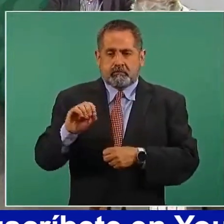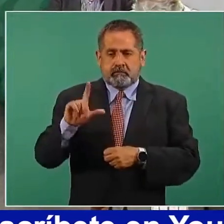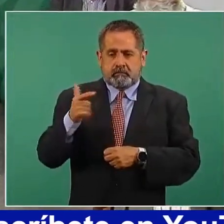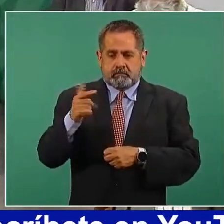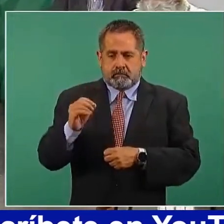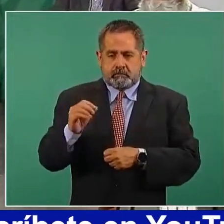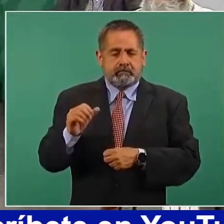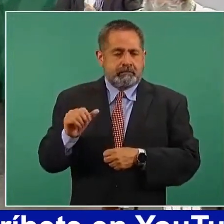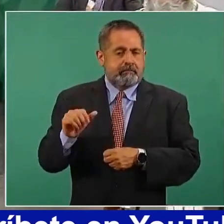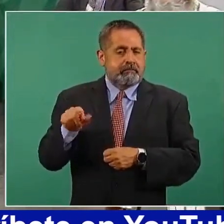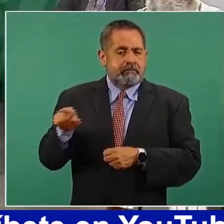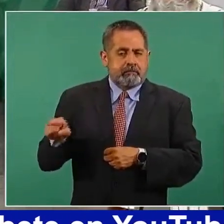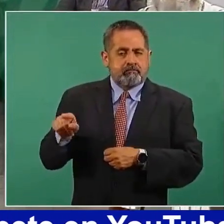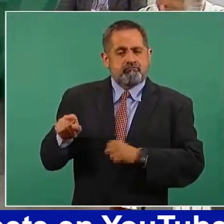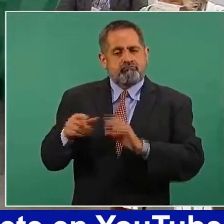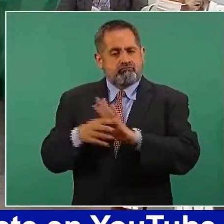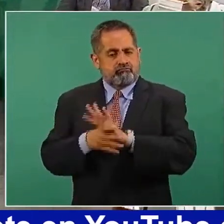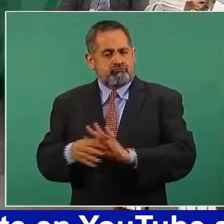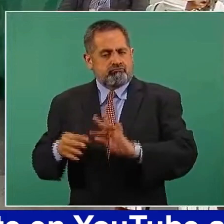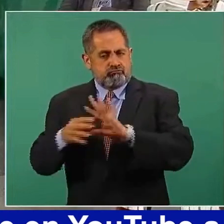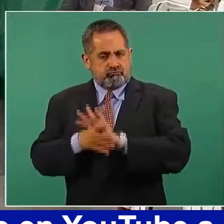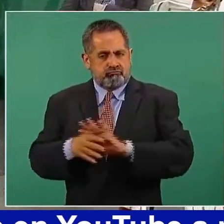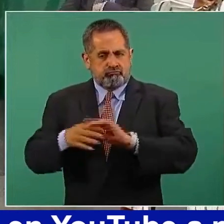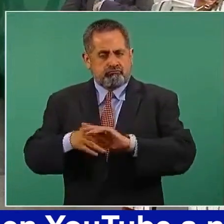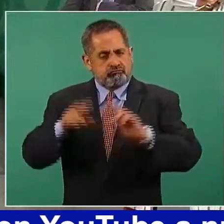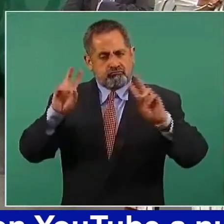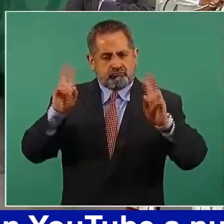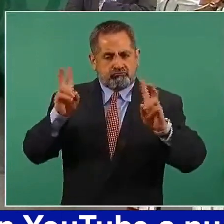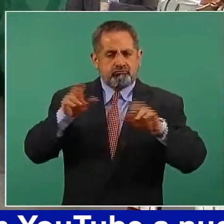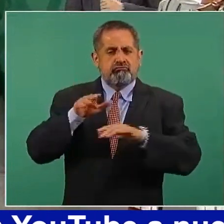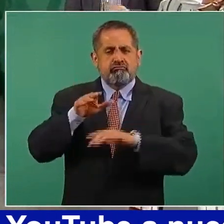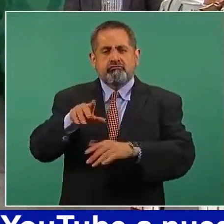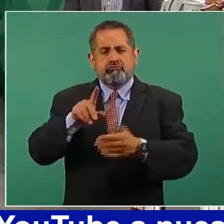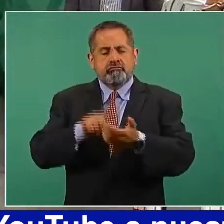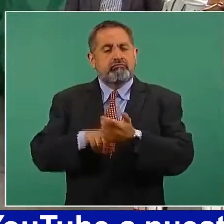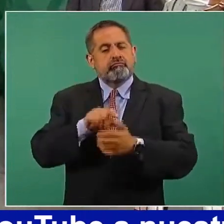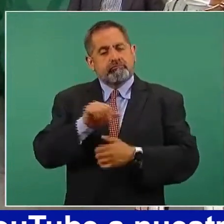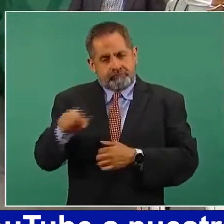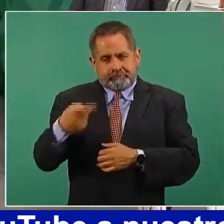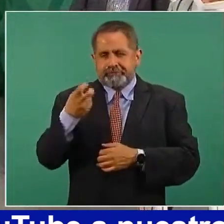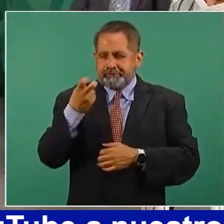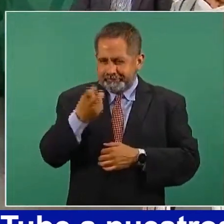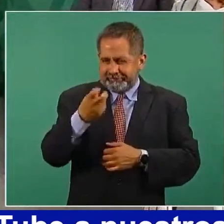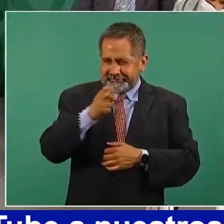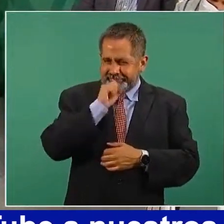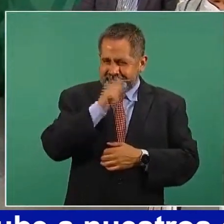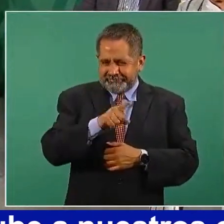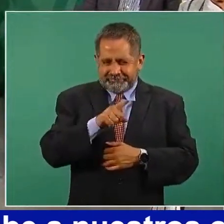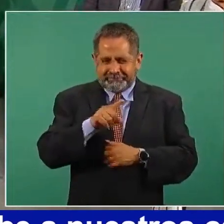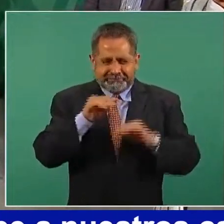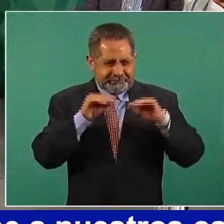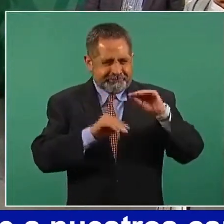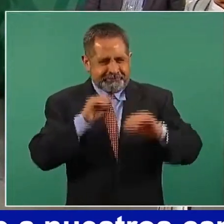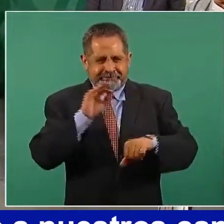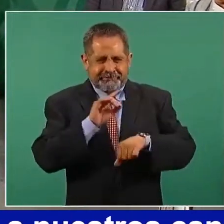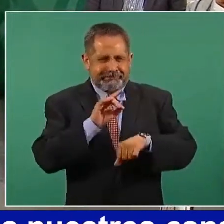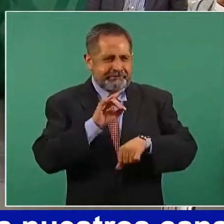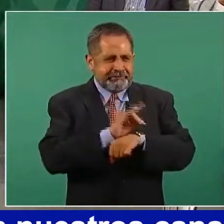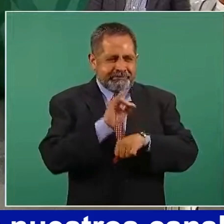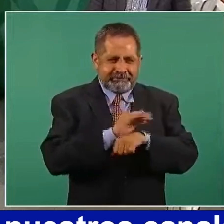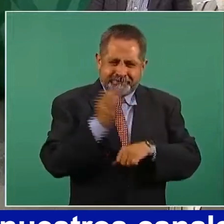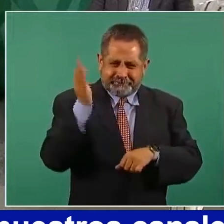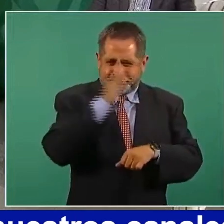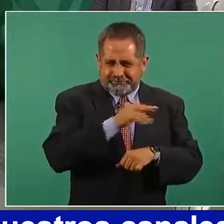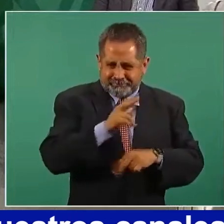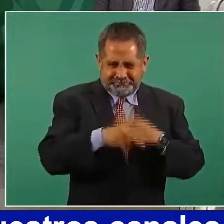va a tratar el tema relacionado con este montaje, con este